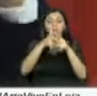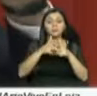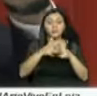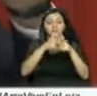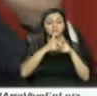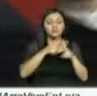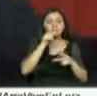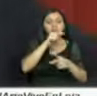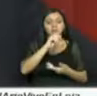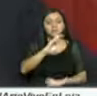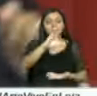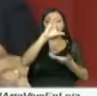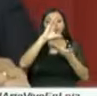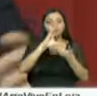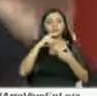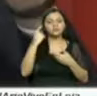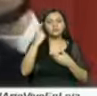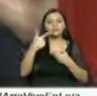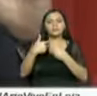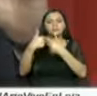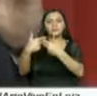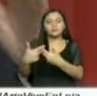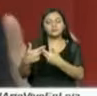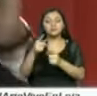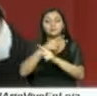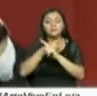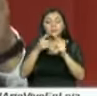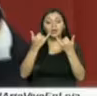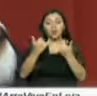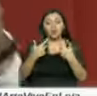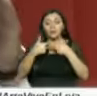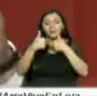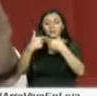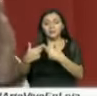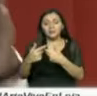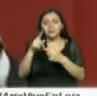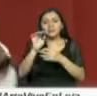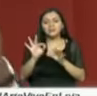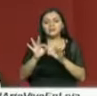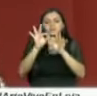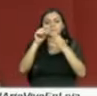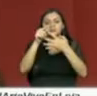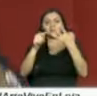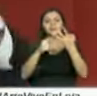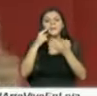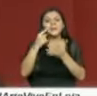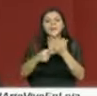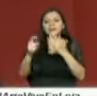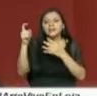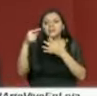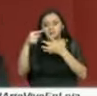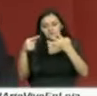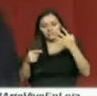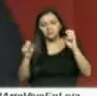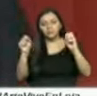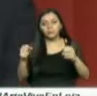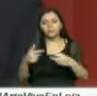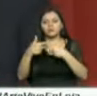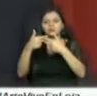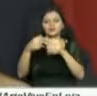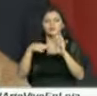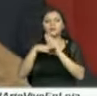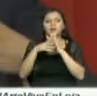antes el capital del fondo solo servía para crédito, ahora los créditos tendrán líneas especiales para el sector cultural por medio de la banca